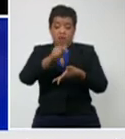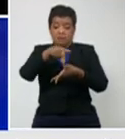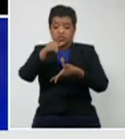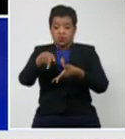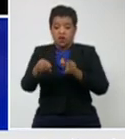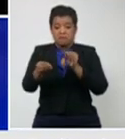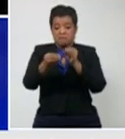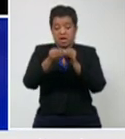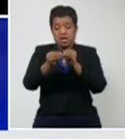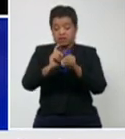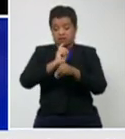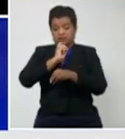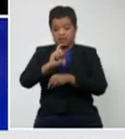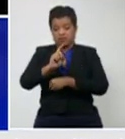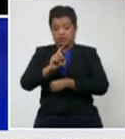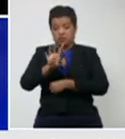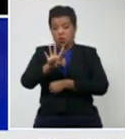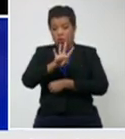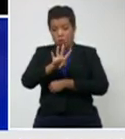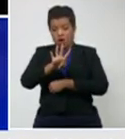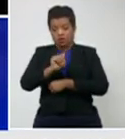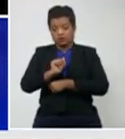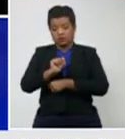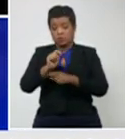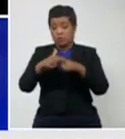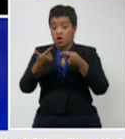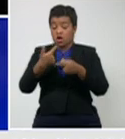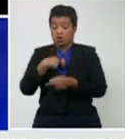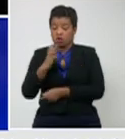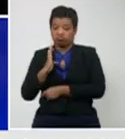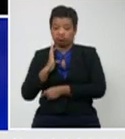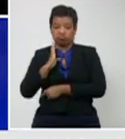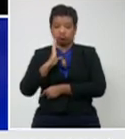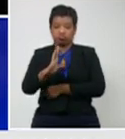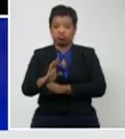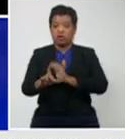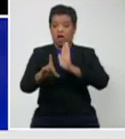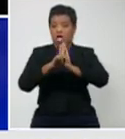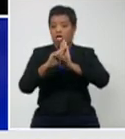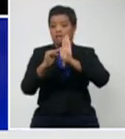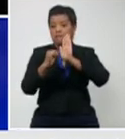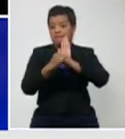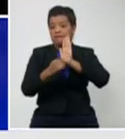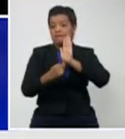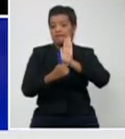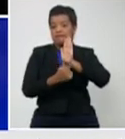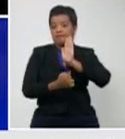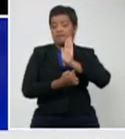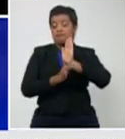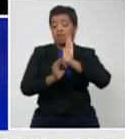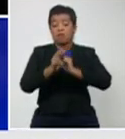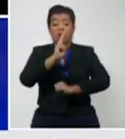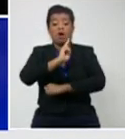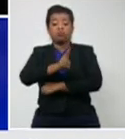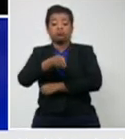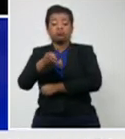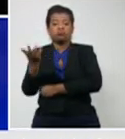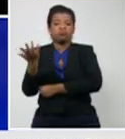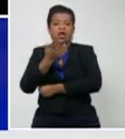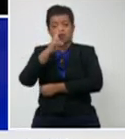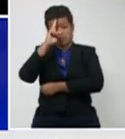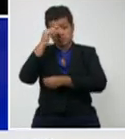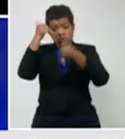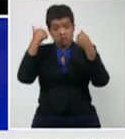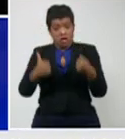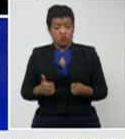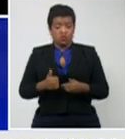cuarto lugar, porque respeto las normas de convivencia indicadas por las autoridades de la salud. El